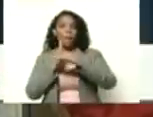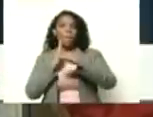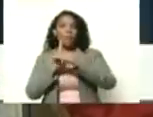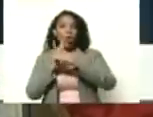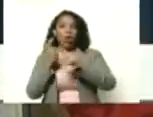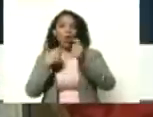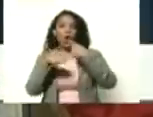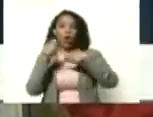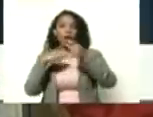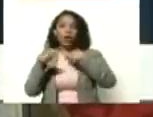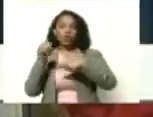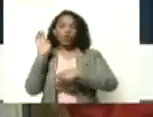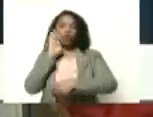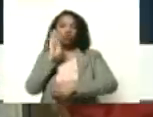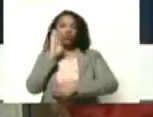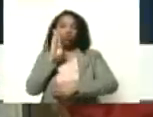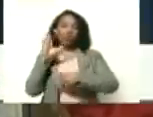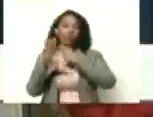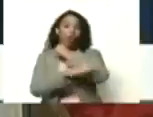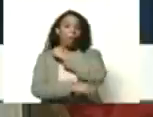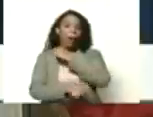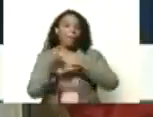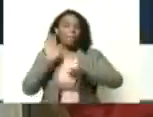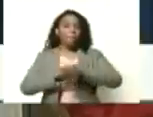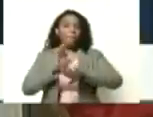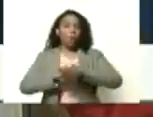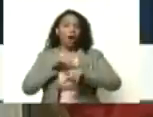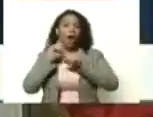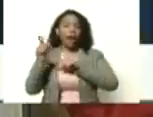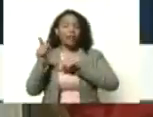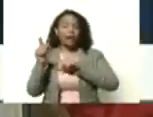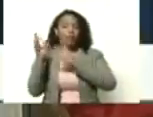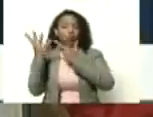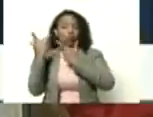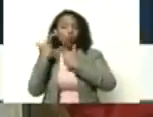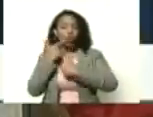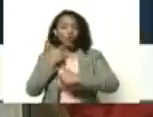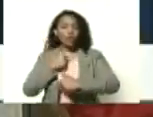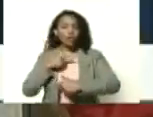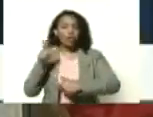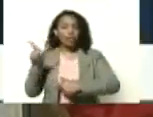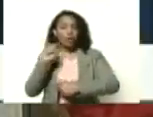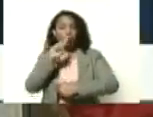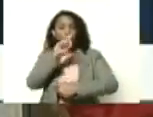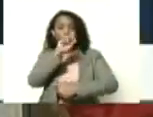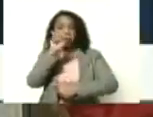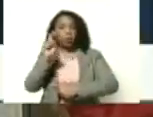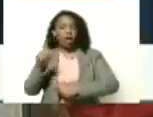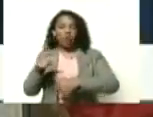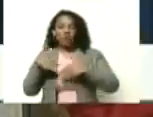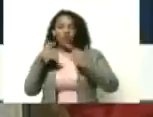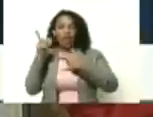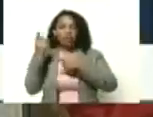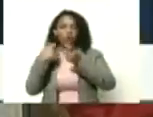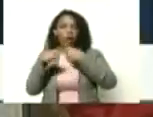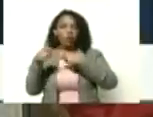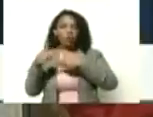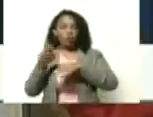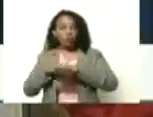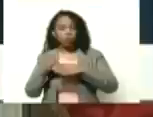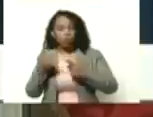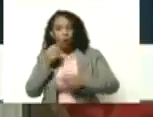negocios de corrupción porque ella nos dice en castellano a una pregunta que yo le digo cuáles eran esos negocios en ese vuelo